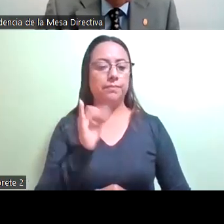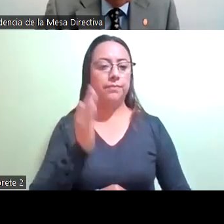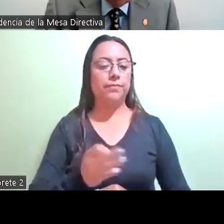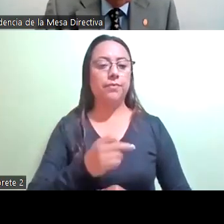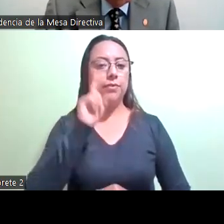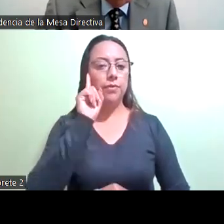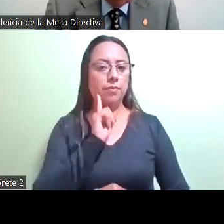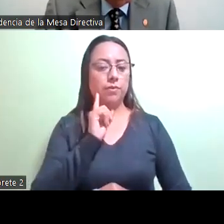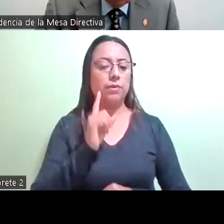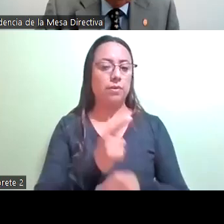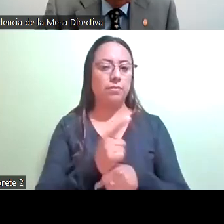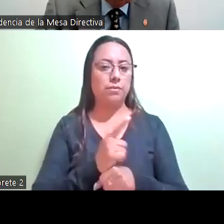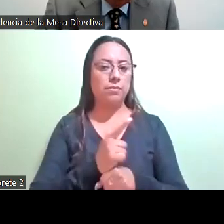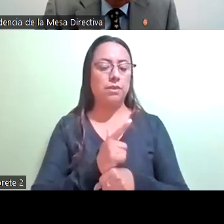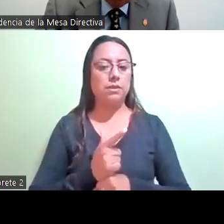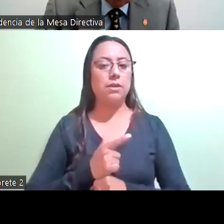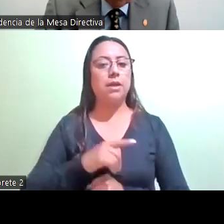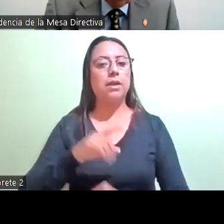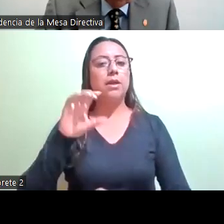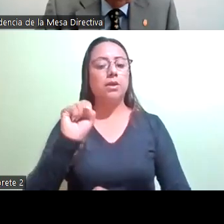Varela.